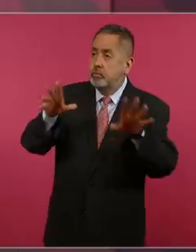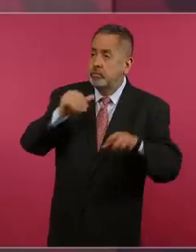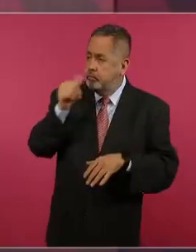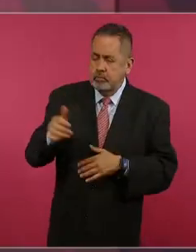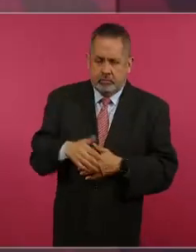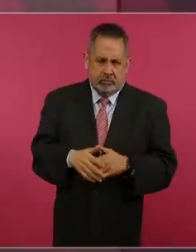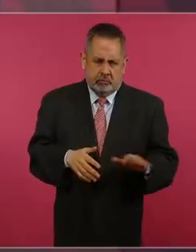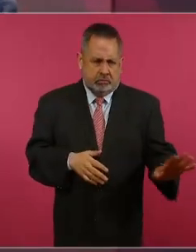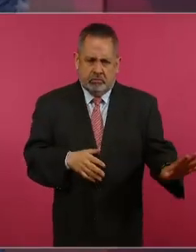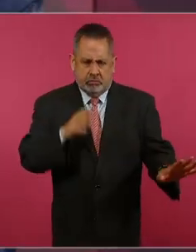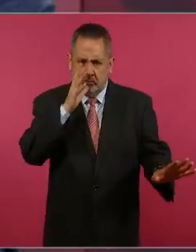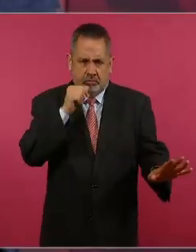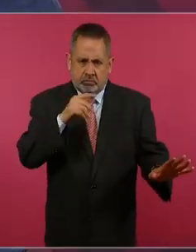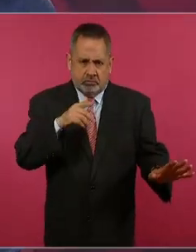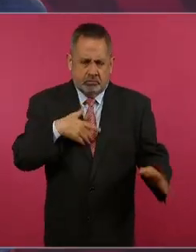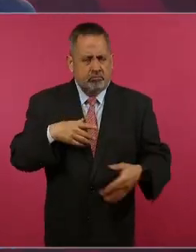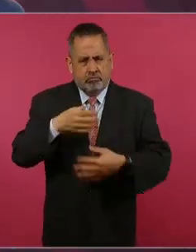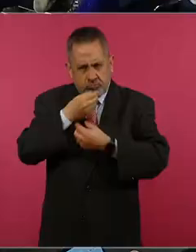callar.